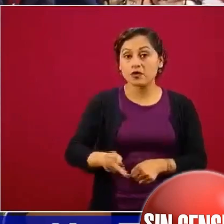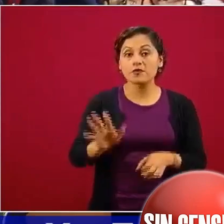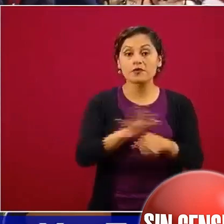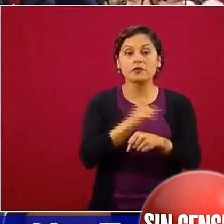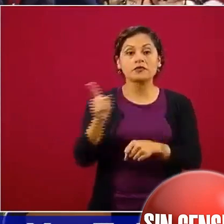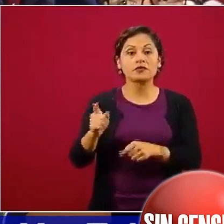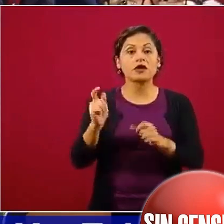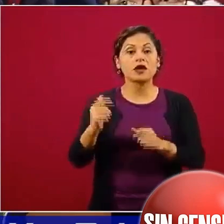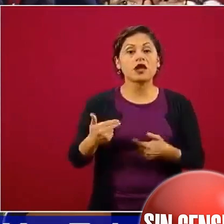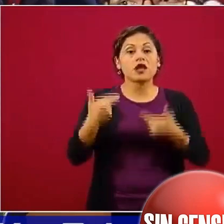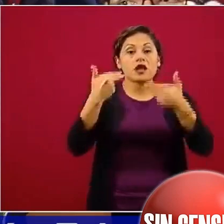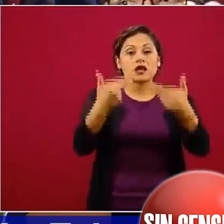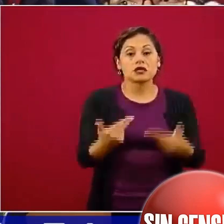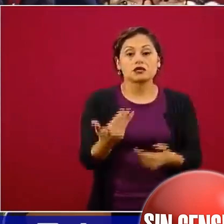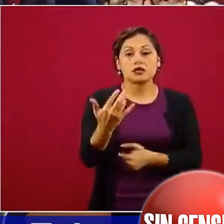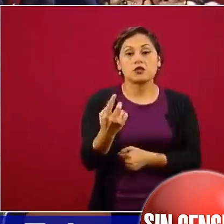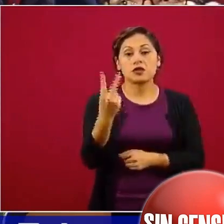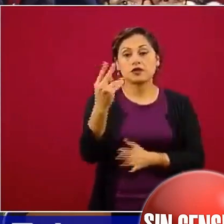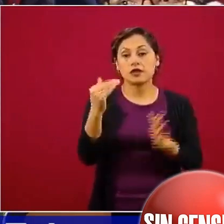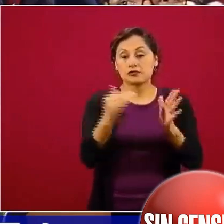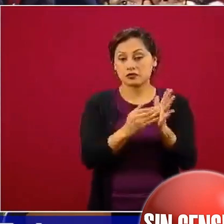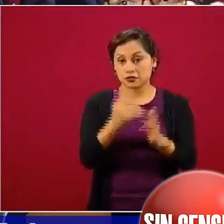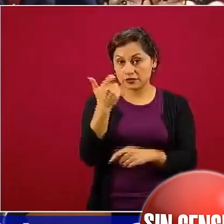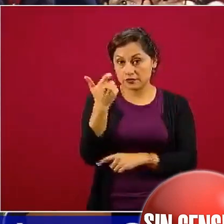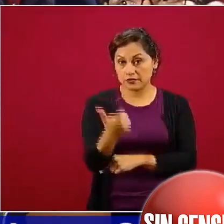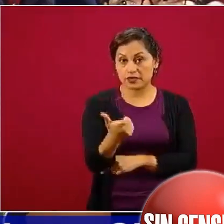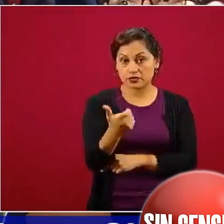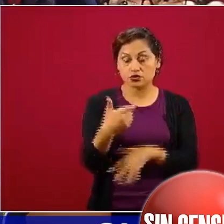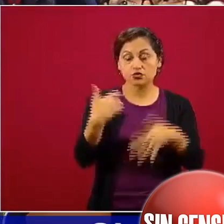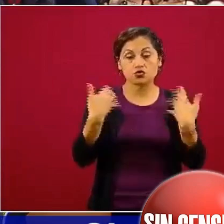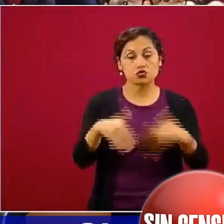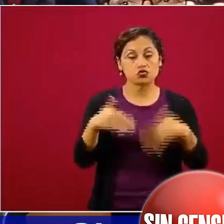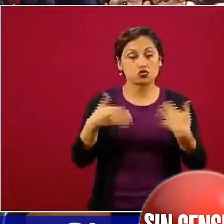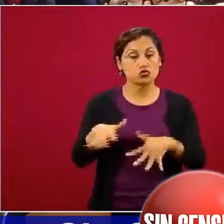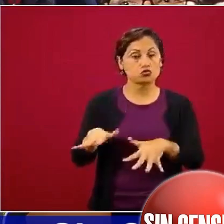un gran presidente. Mi pregunta es si